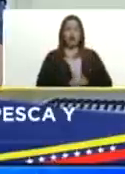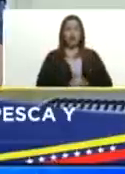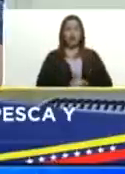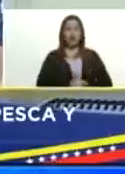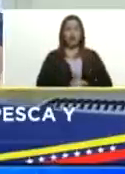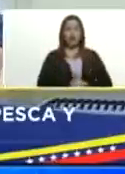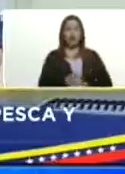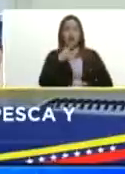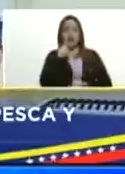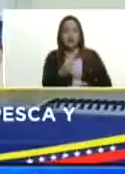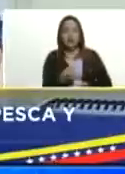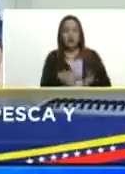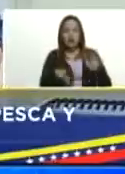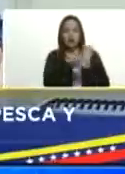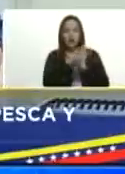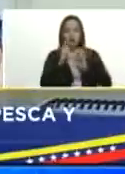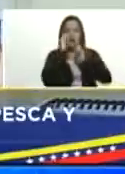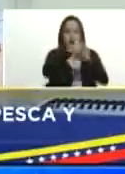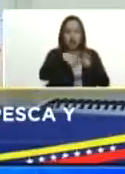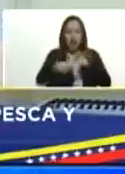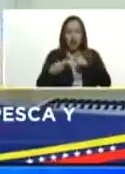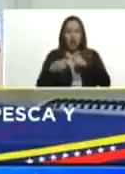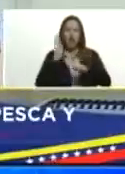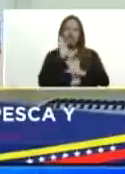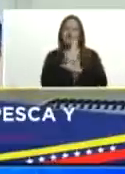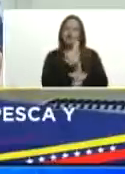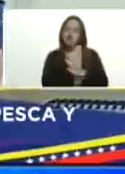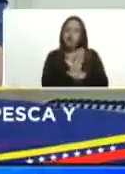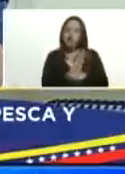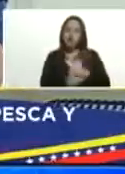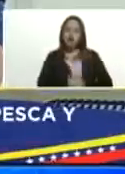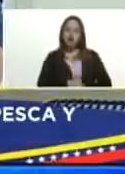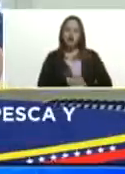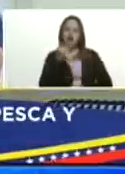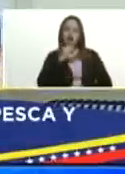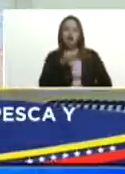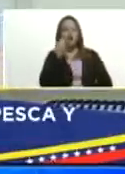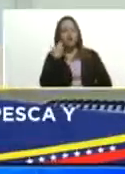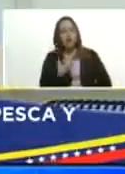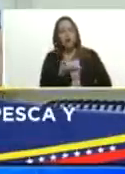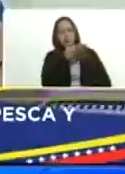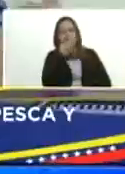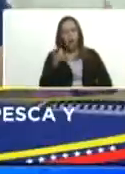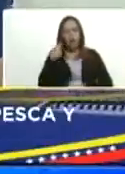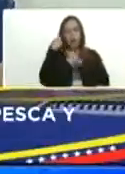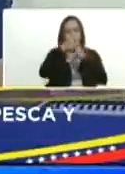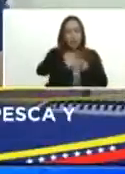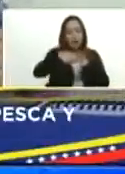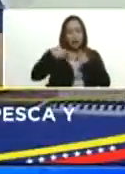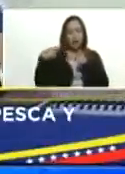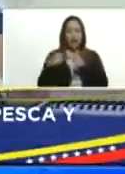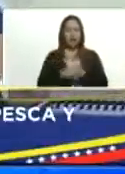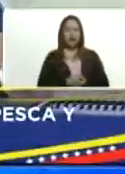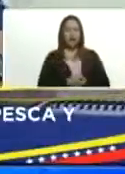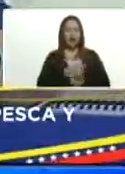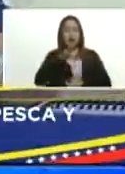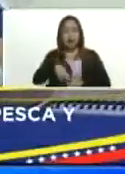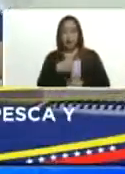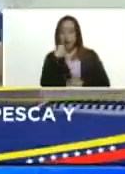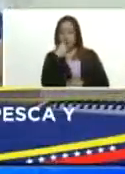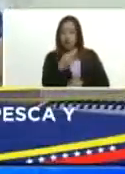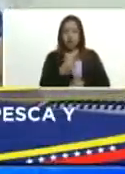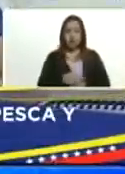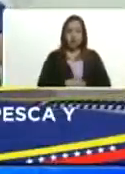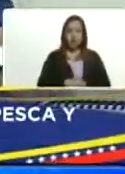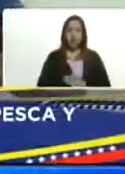el ordenamiento pesquero, cuidar que efectivamente haya unas muy buenas condiciones para la pesca. Solemos decir, presidente,